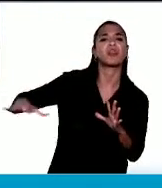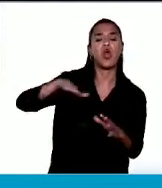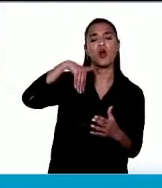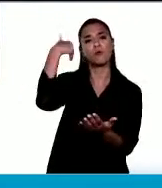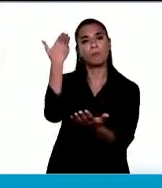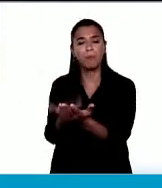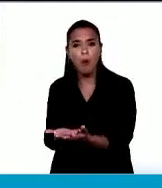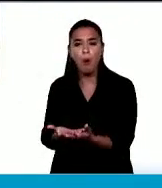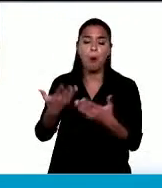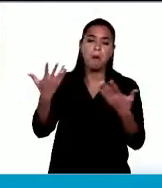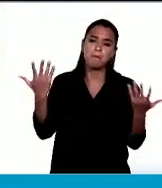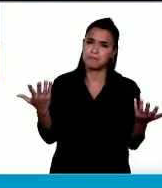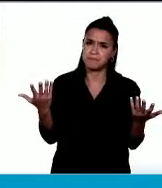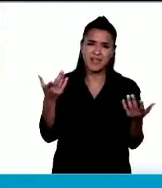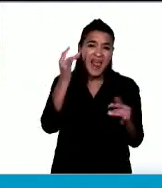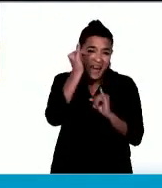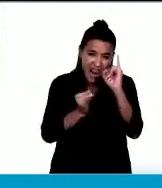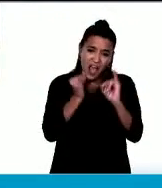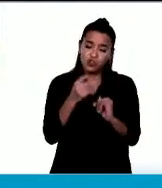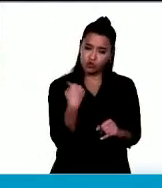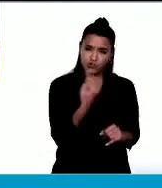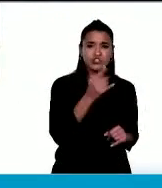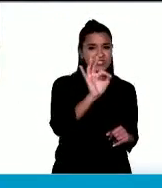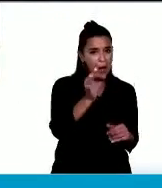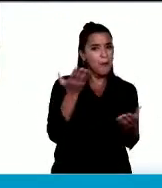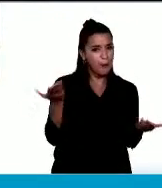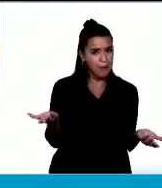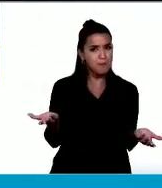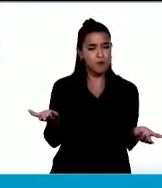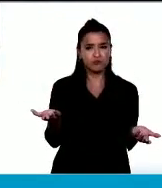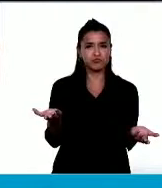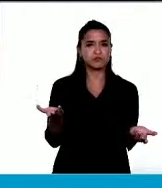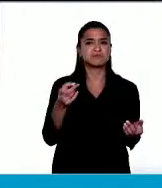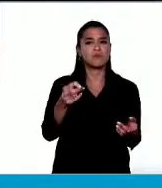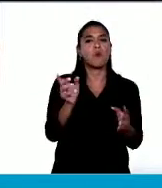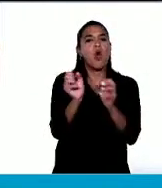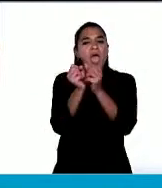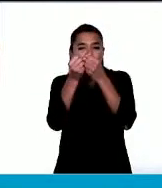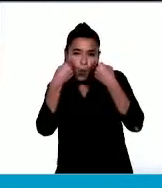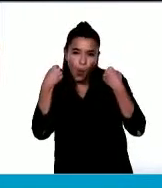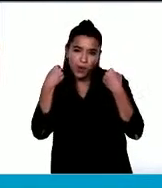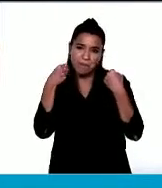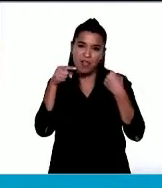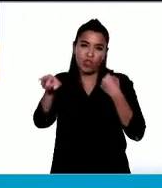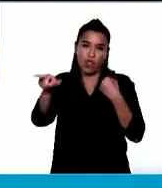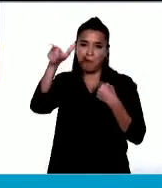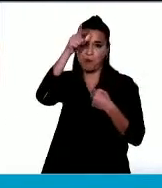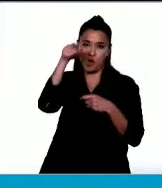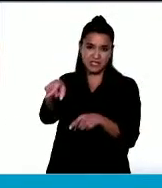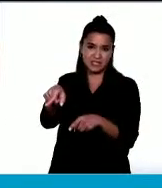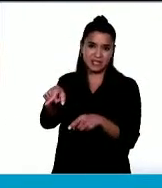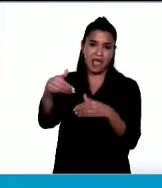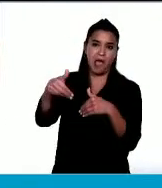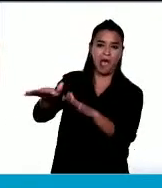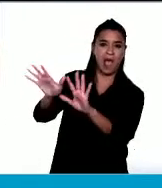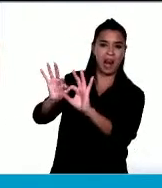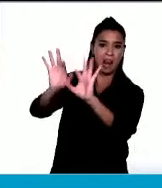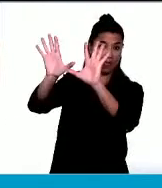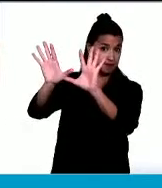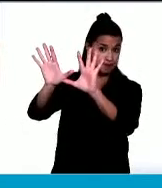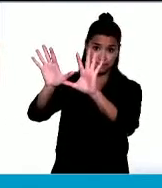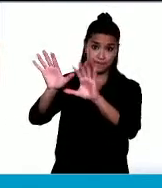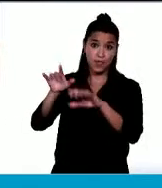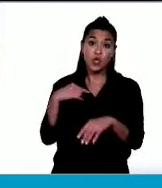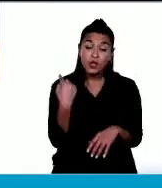cayó, relatos que sabemos terminan siempre en encubrimiento y en impunidad. Solo recordar